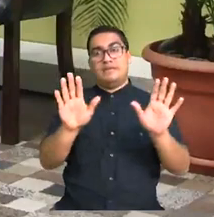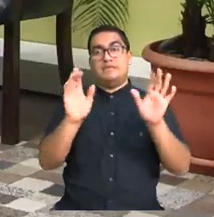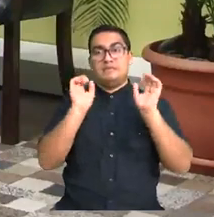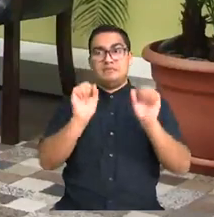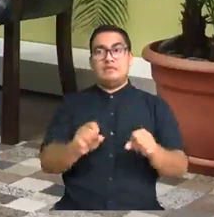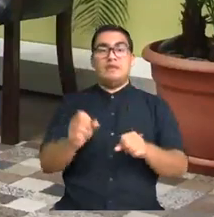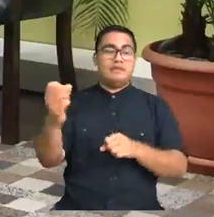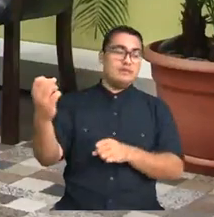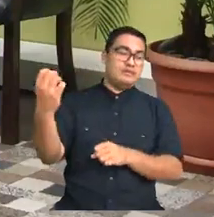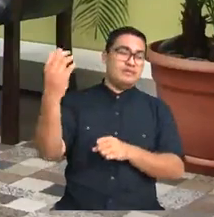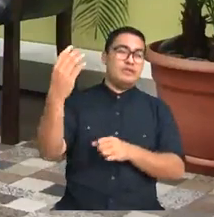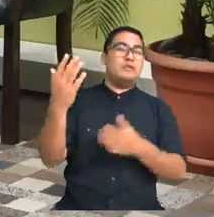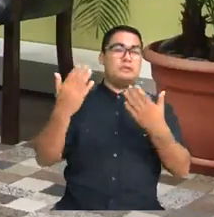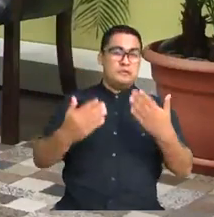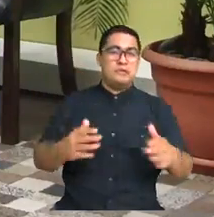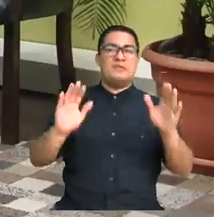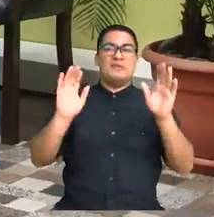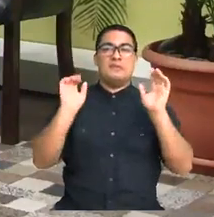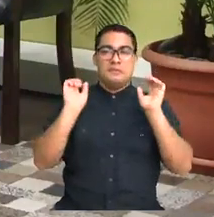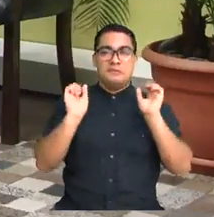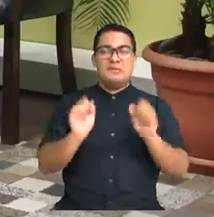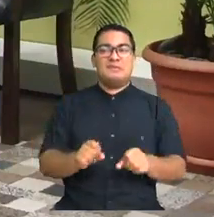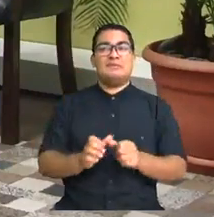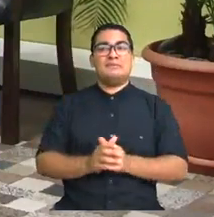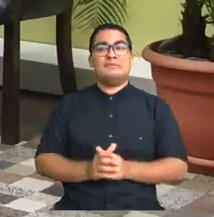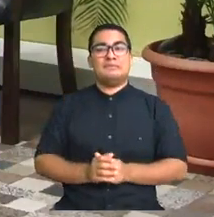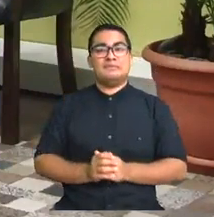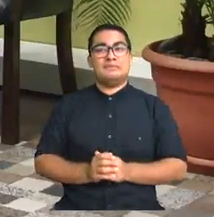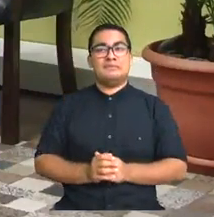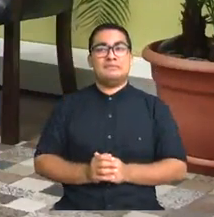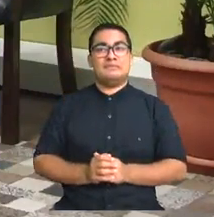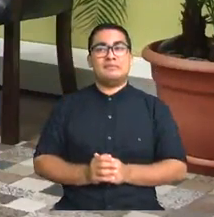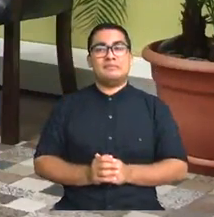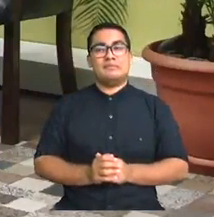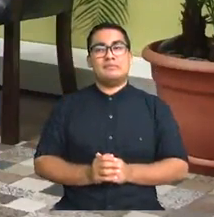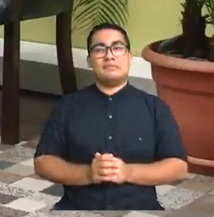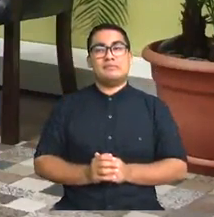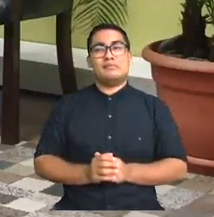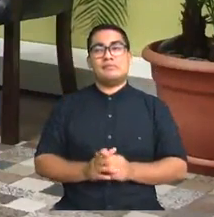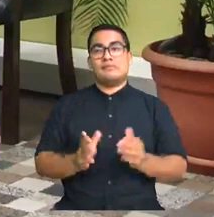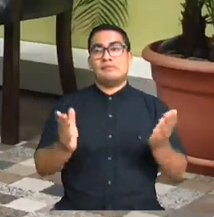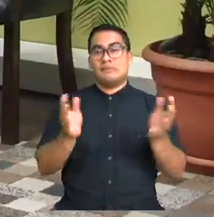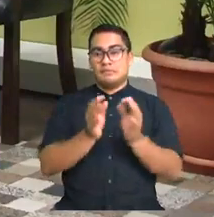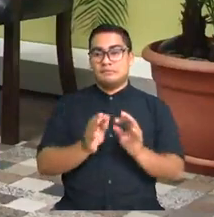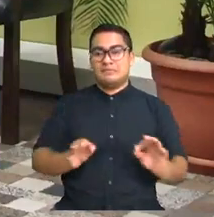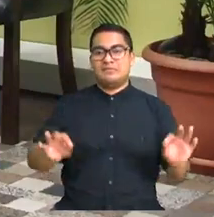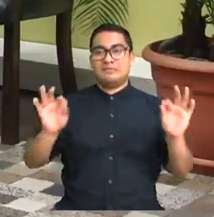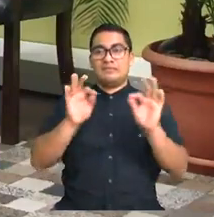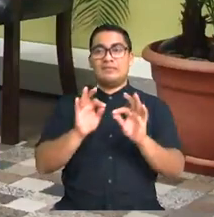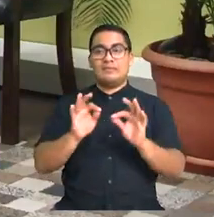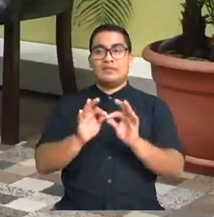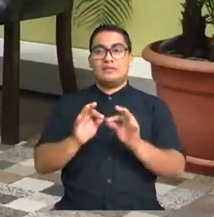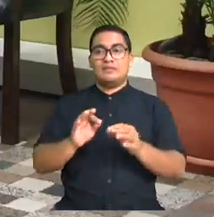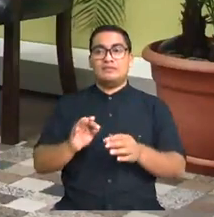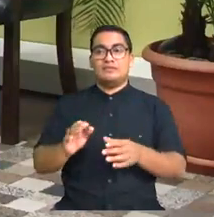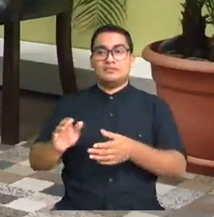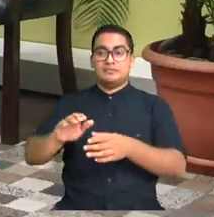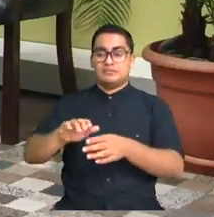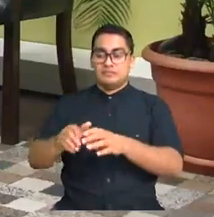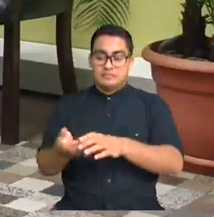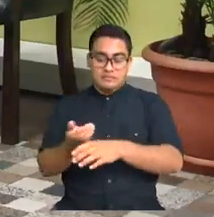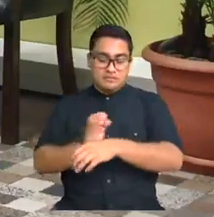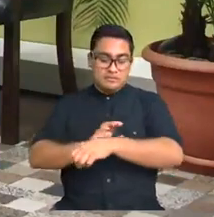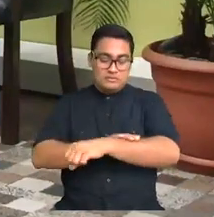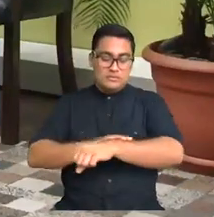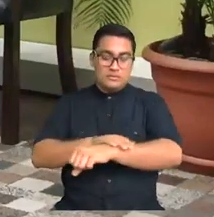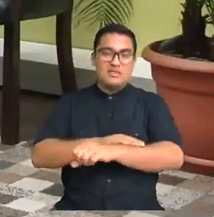seguidas. Se puede, pero eso no dice que tengamos que estar sin el bloqueador. Uh-huh. Como bien les